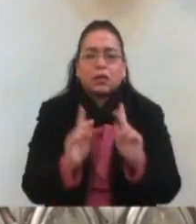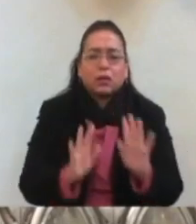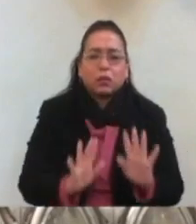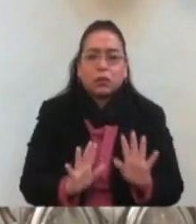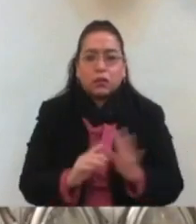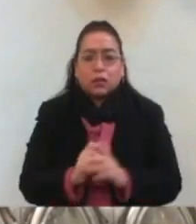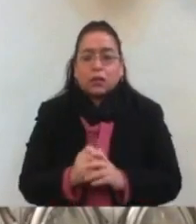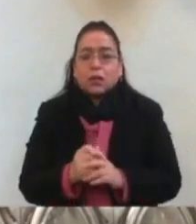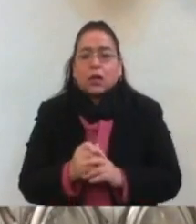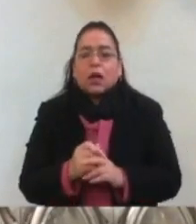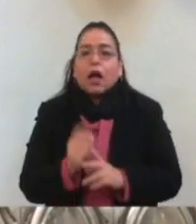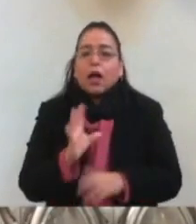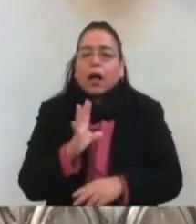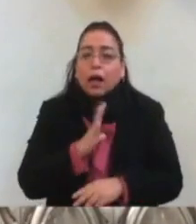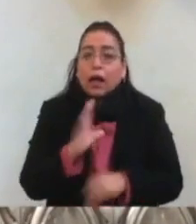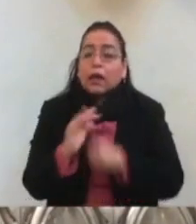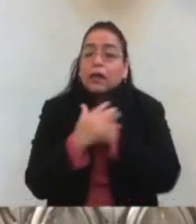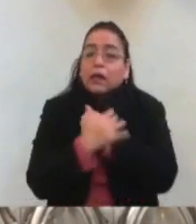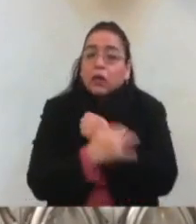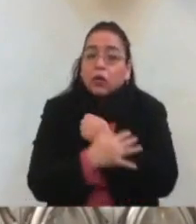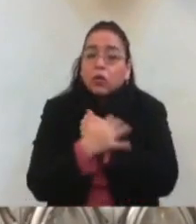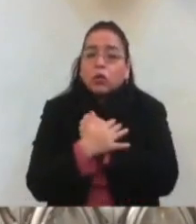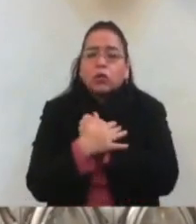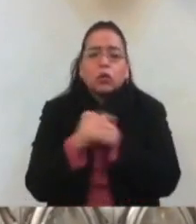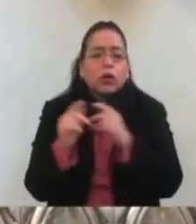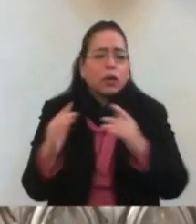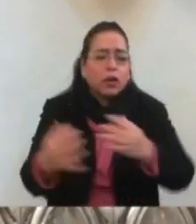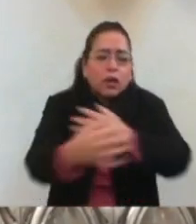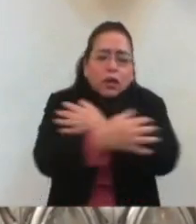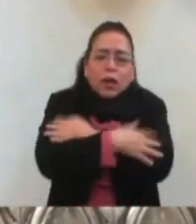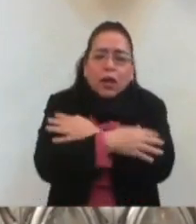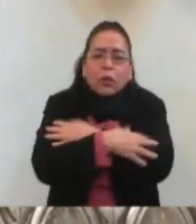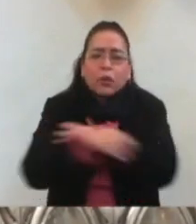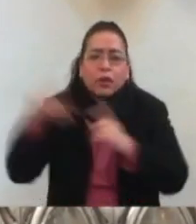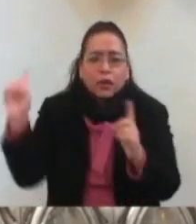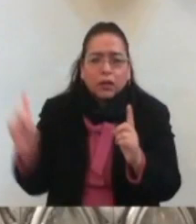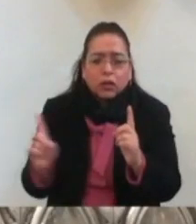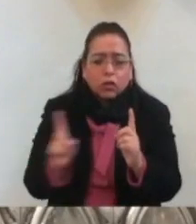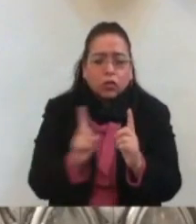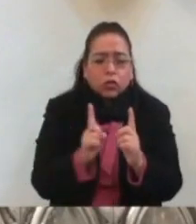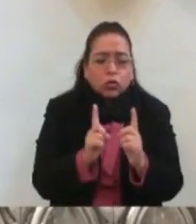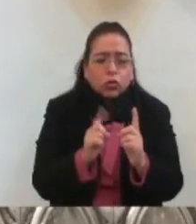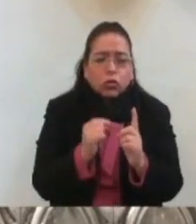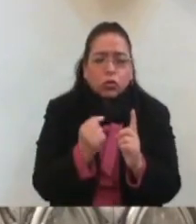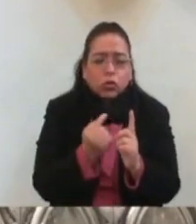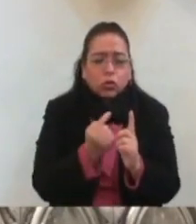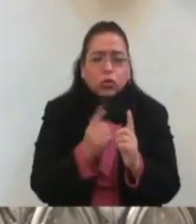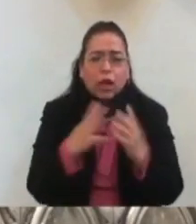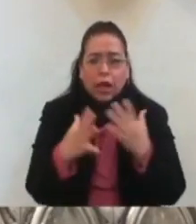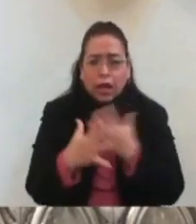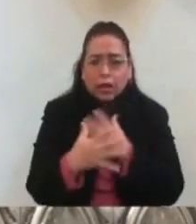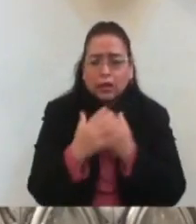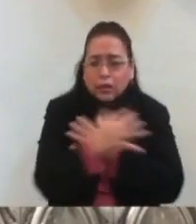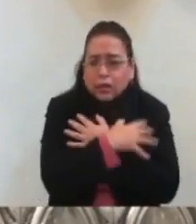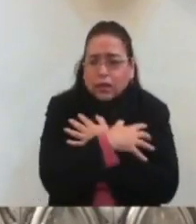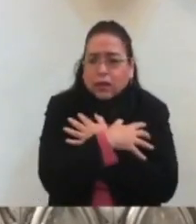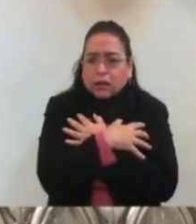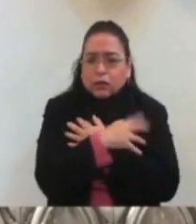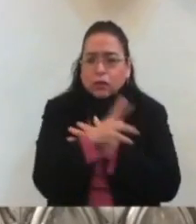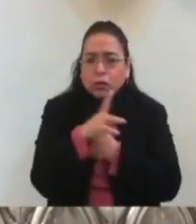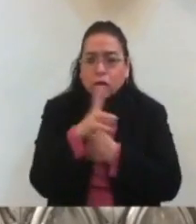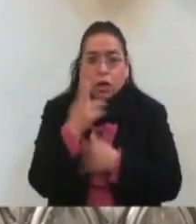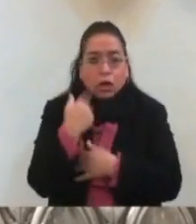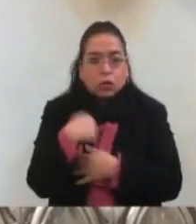con solar estar cerca que la pandemia no nos